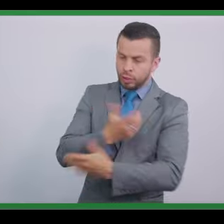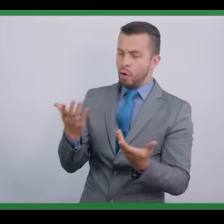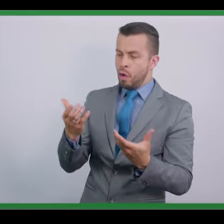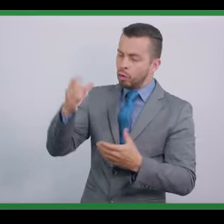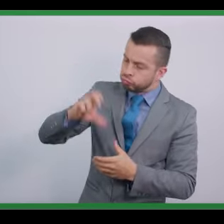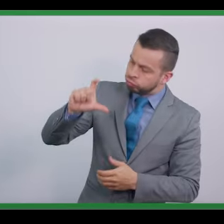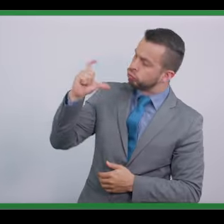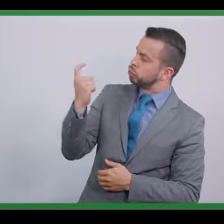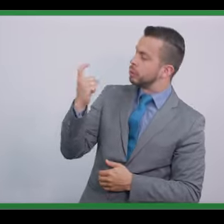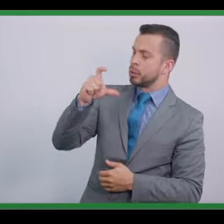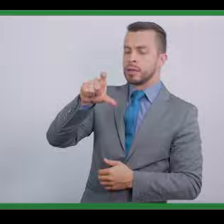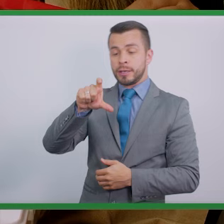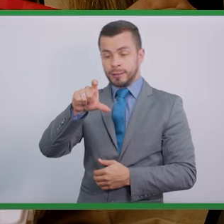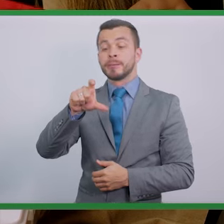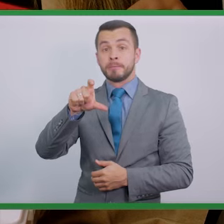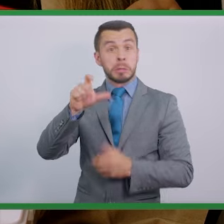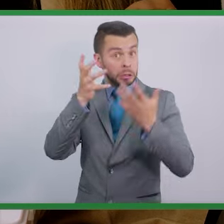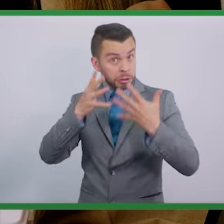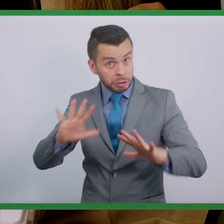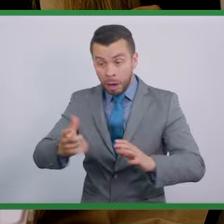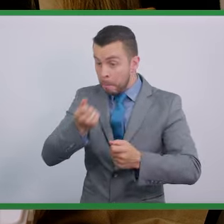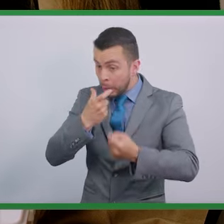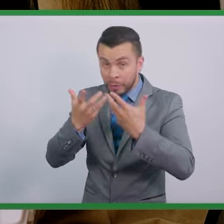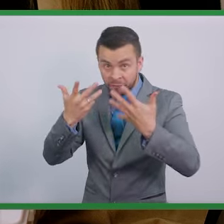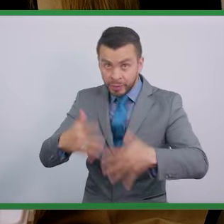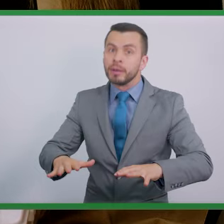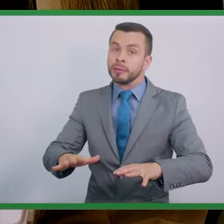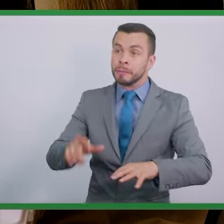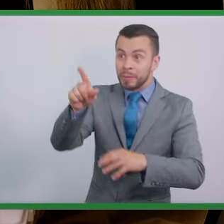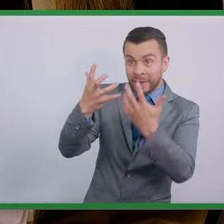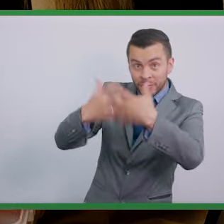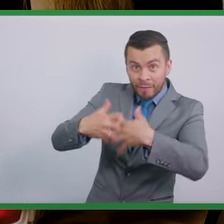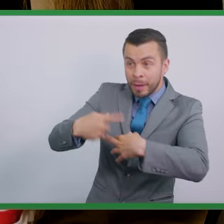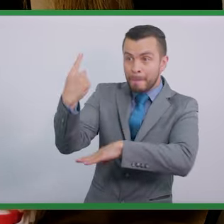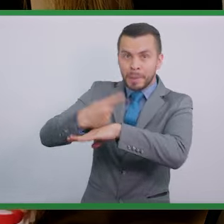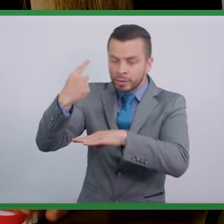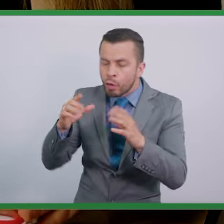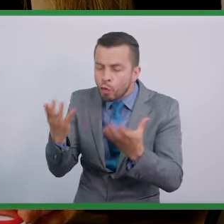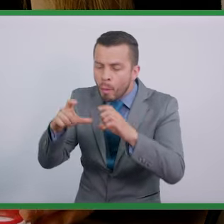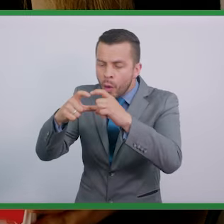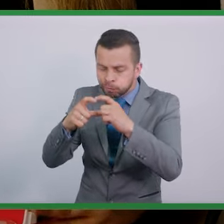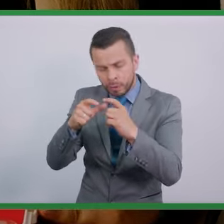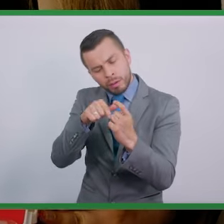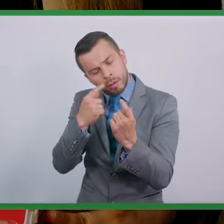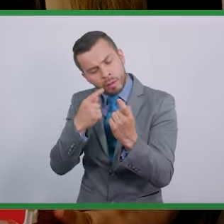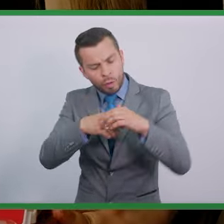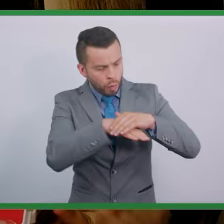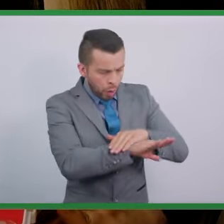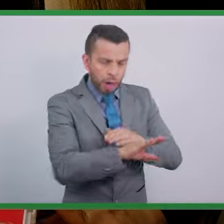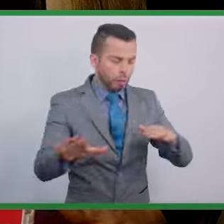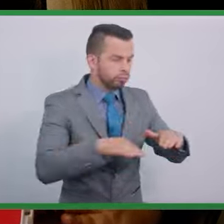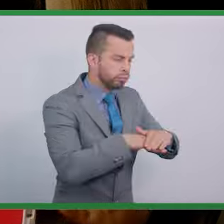en cajas y etiquetas Guarda tus medicamentos y dispositivos médicos según las